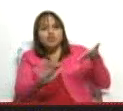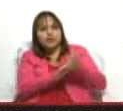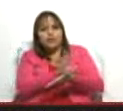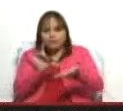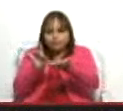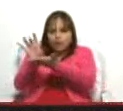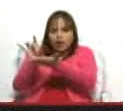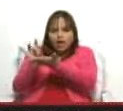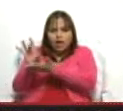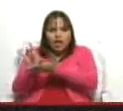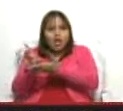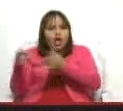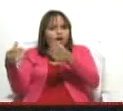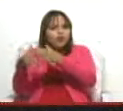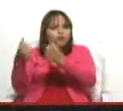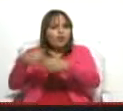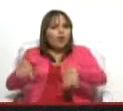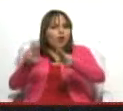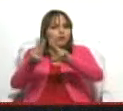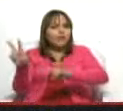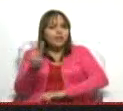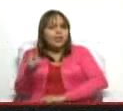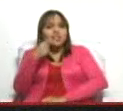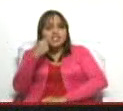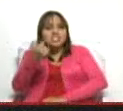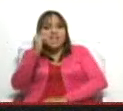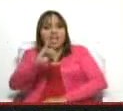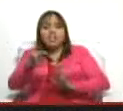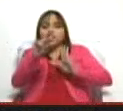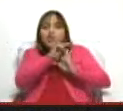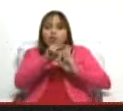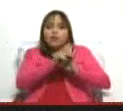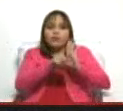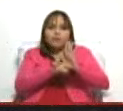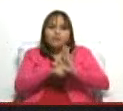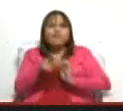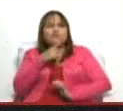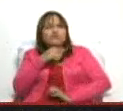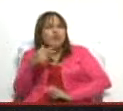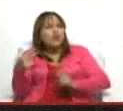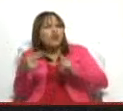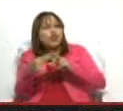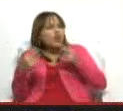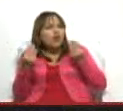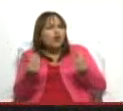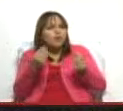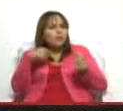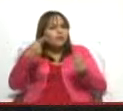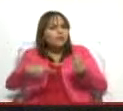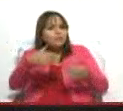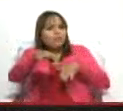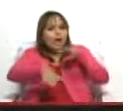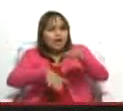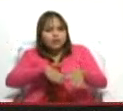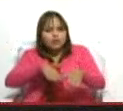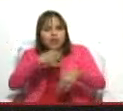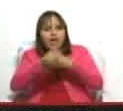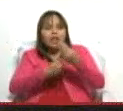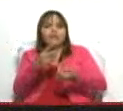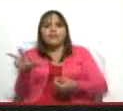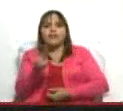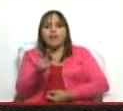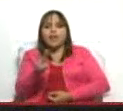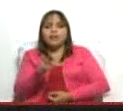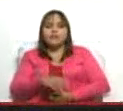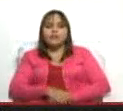la oficina de Venezuela y indicaron que tomarán unas medidas. Me gustaría saber cuál sería el siguiente paso que dará Venezuela